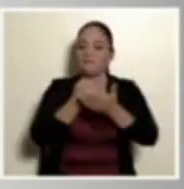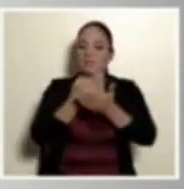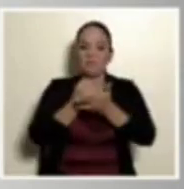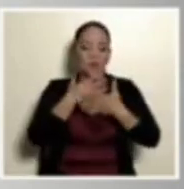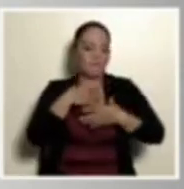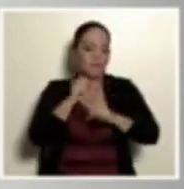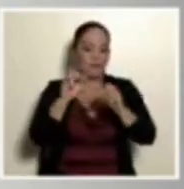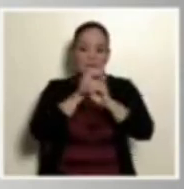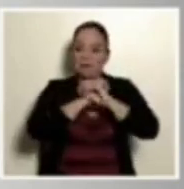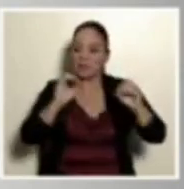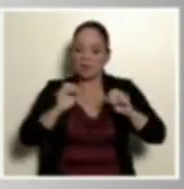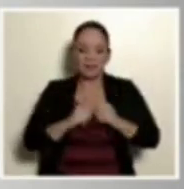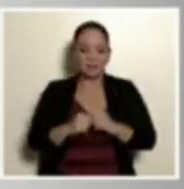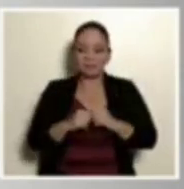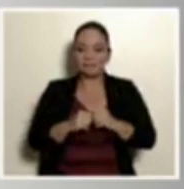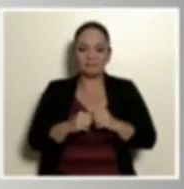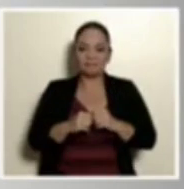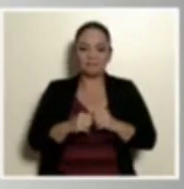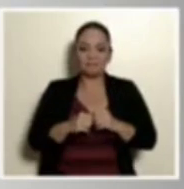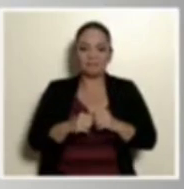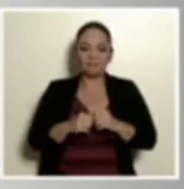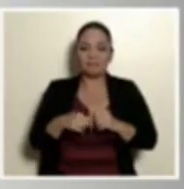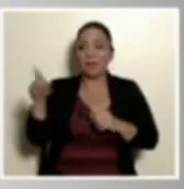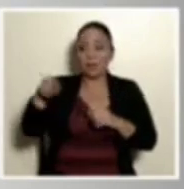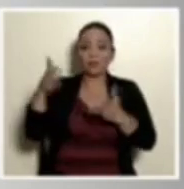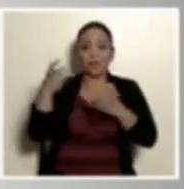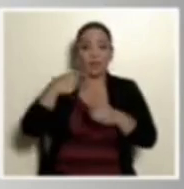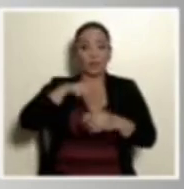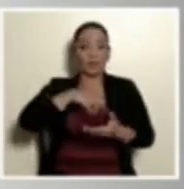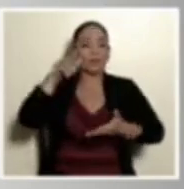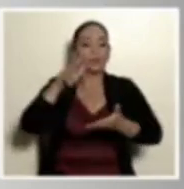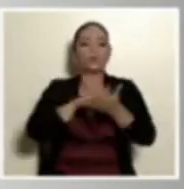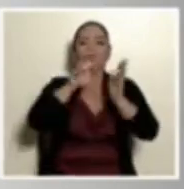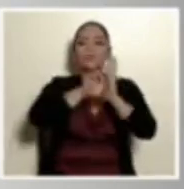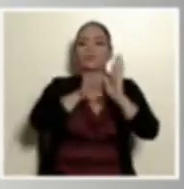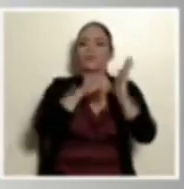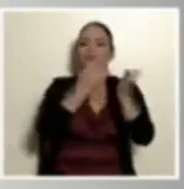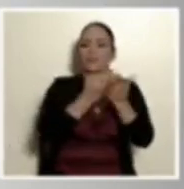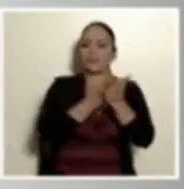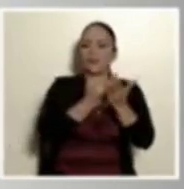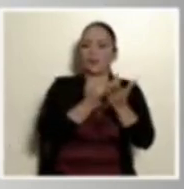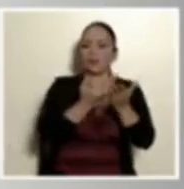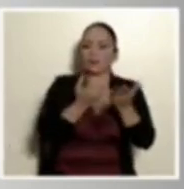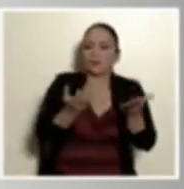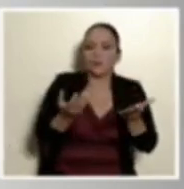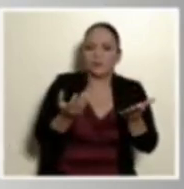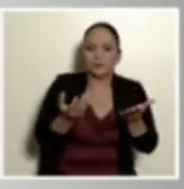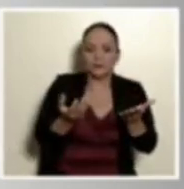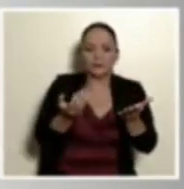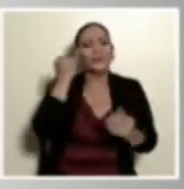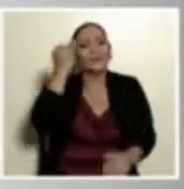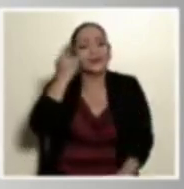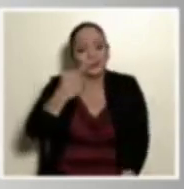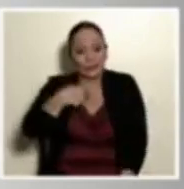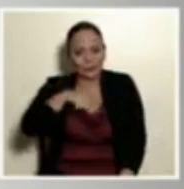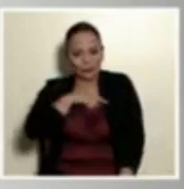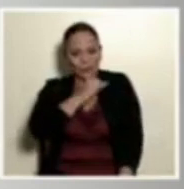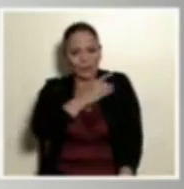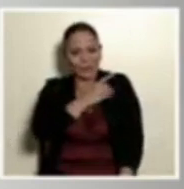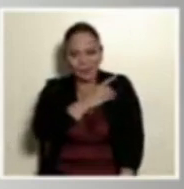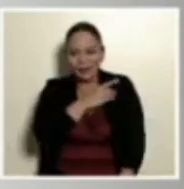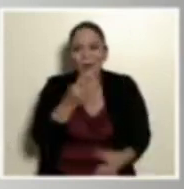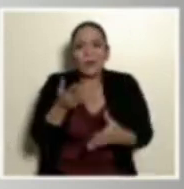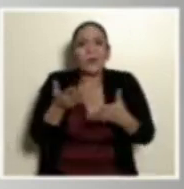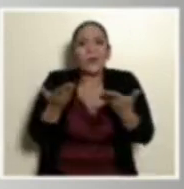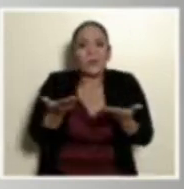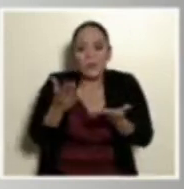confiable y quieren que aprobemos estados financieros. Ustedes se pueden imaginar como junta directiva tener nosotros que aprobar un